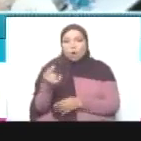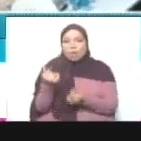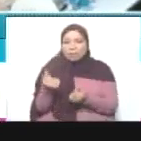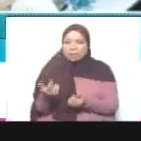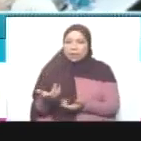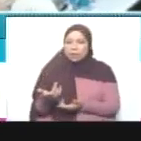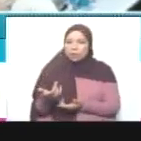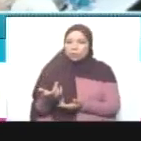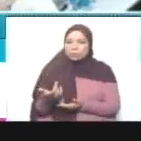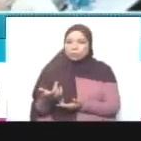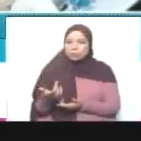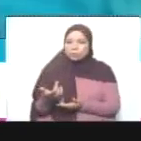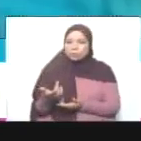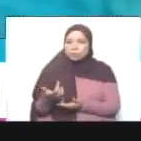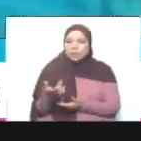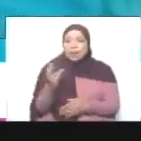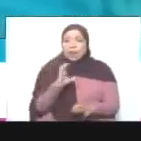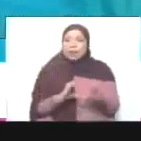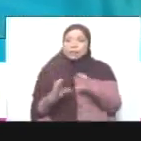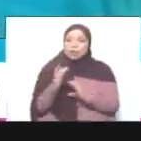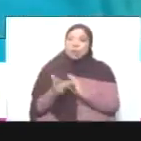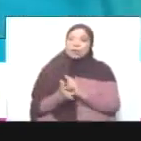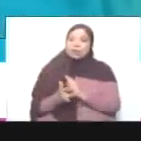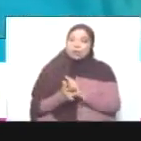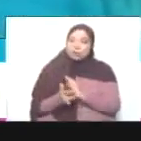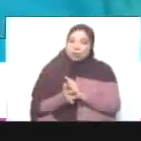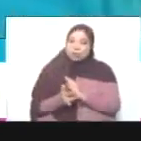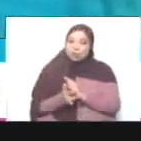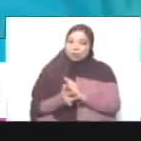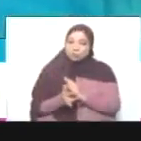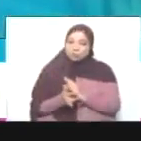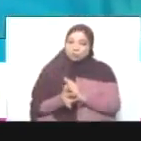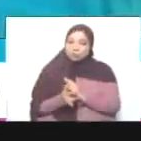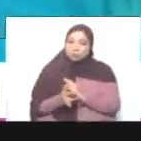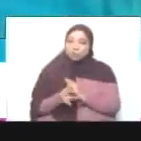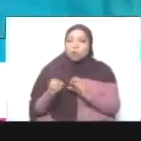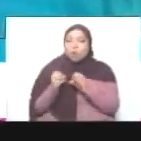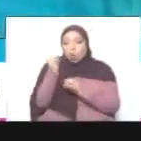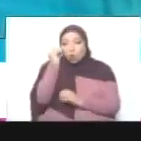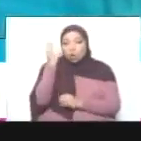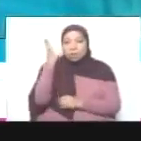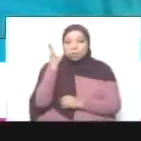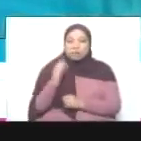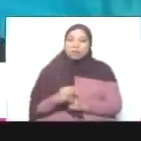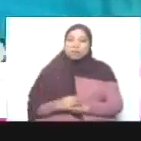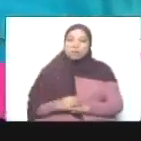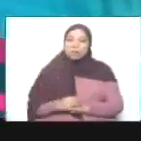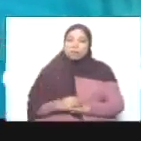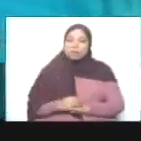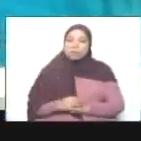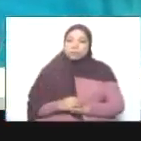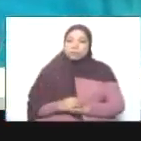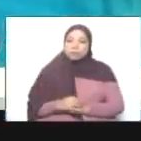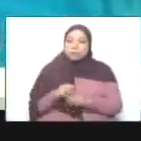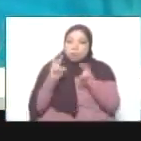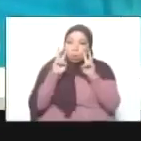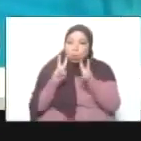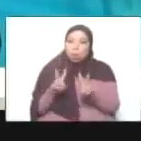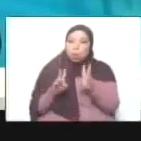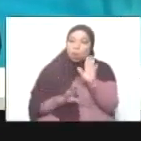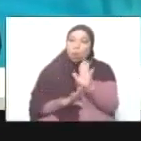bueno, la ciencia, la tecnología para el conocimiento. Mira, aquí